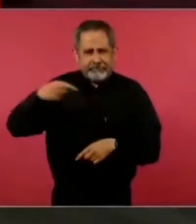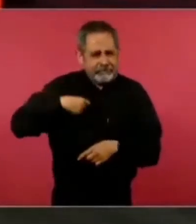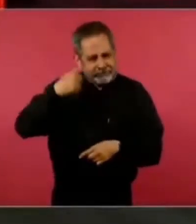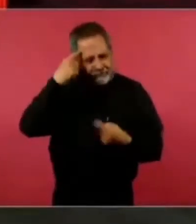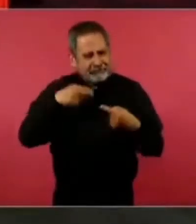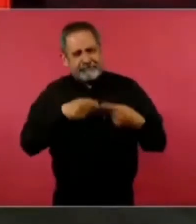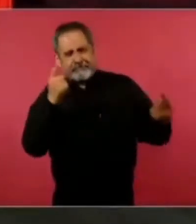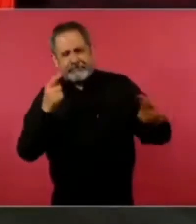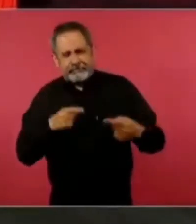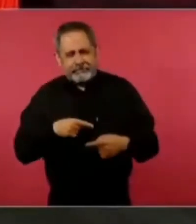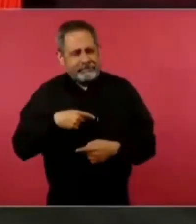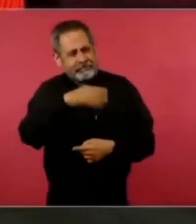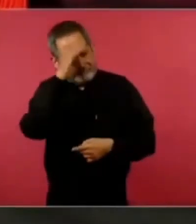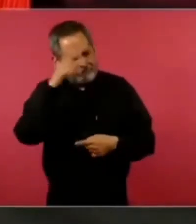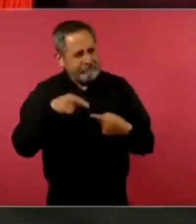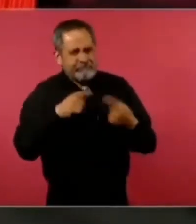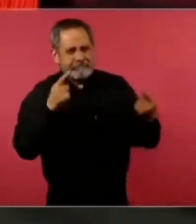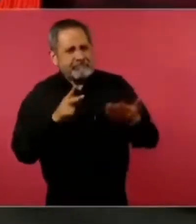nosotros constantemente,